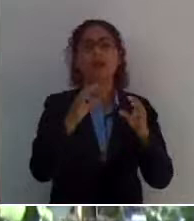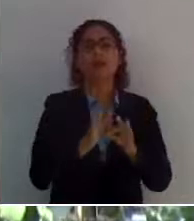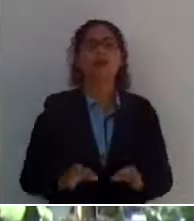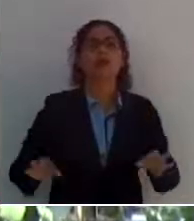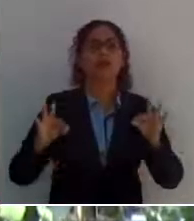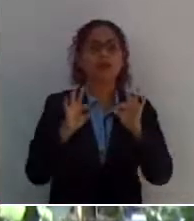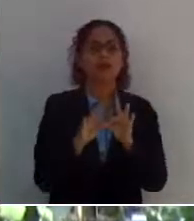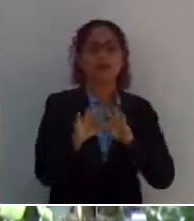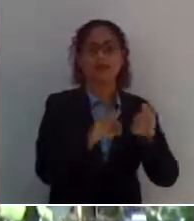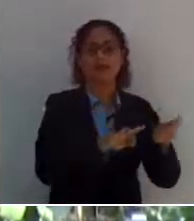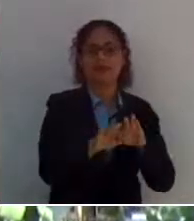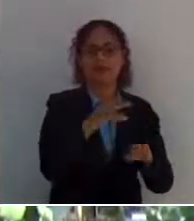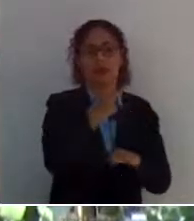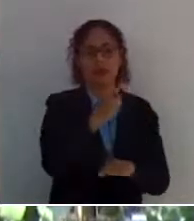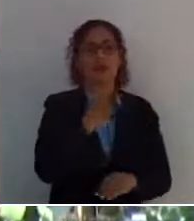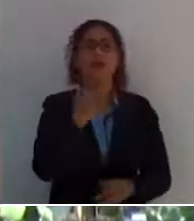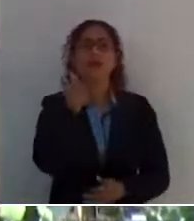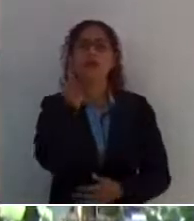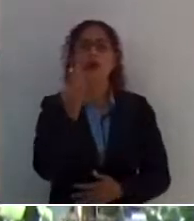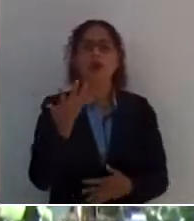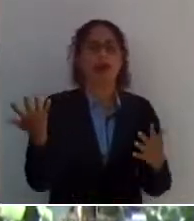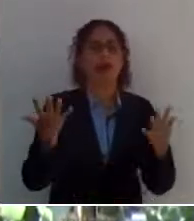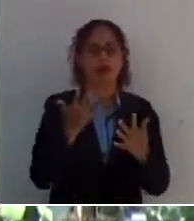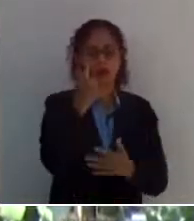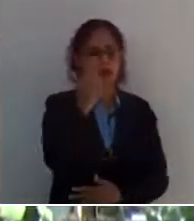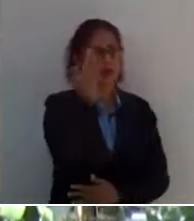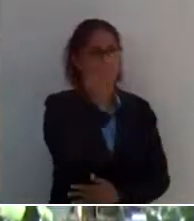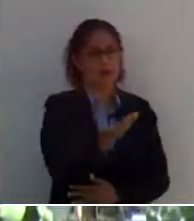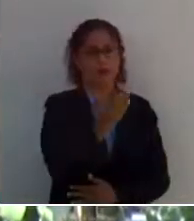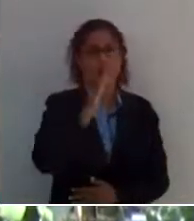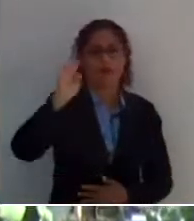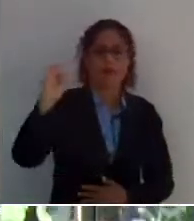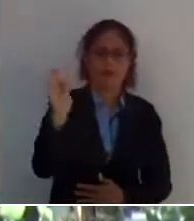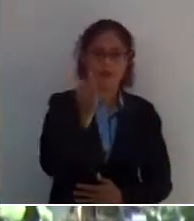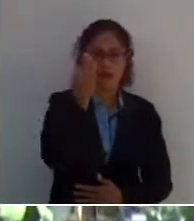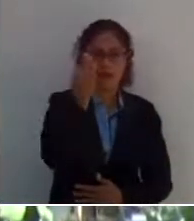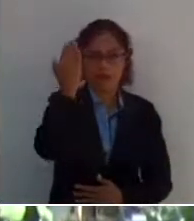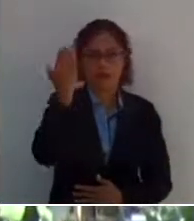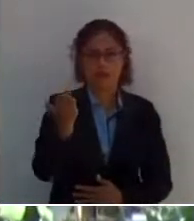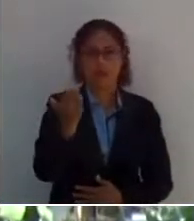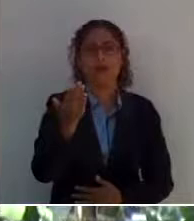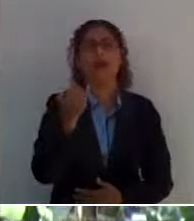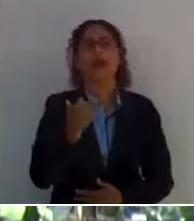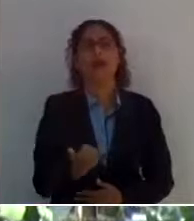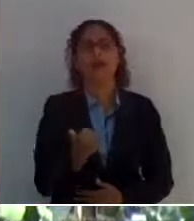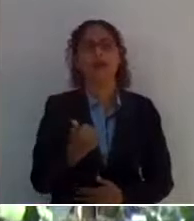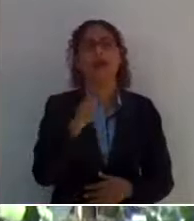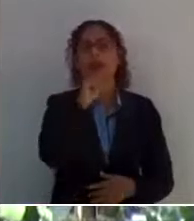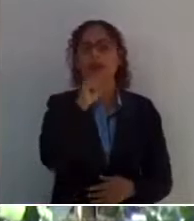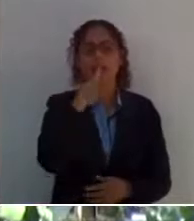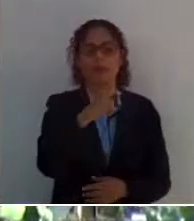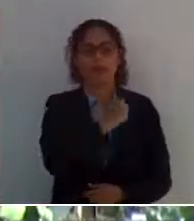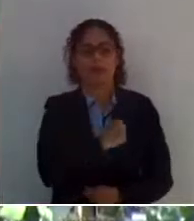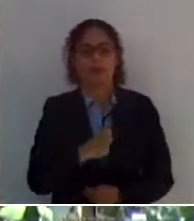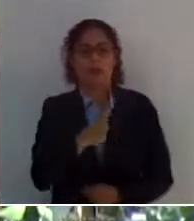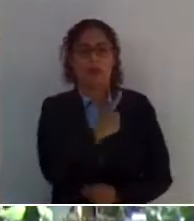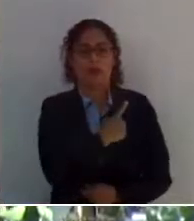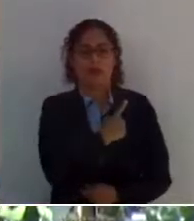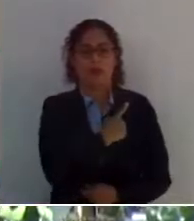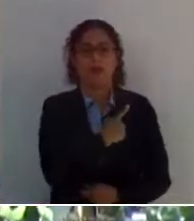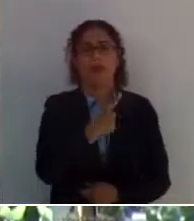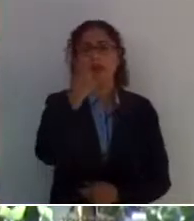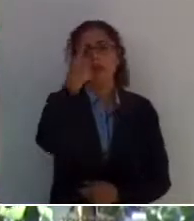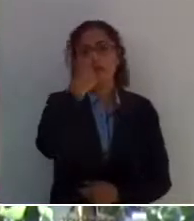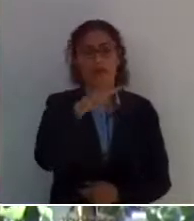importantes funciones, quiero hacer una petición a la Federación y a las instancias de salud para que